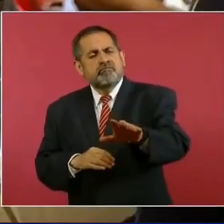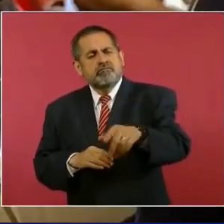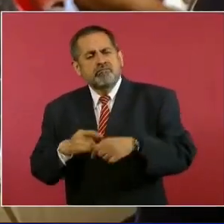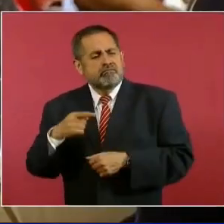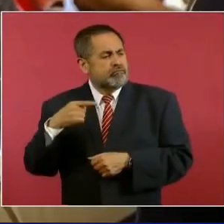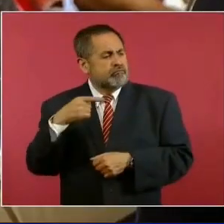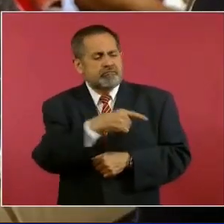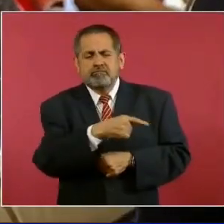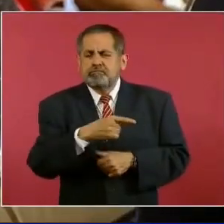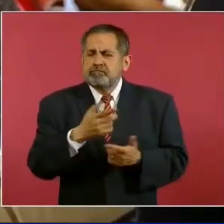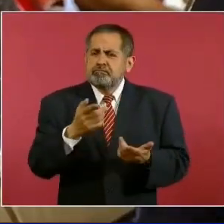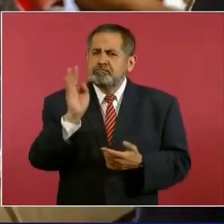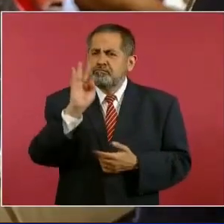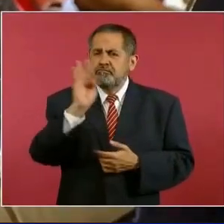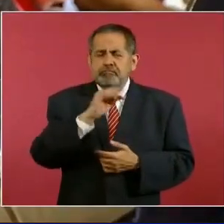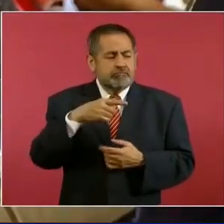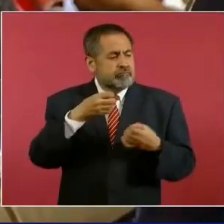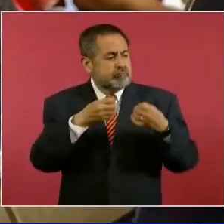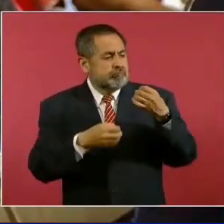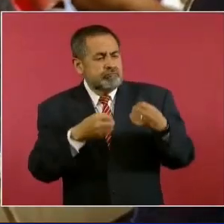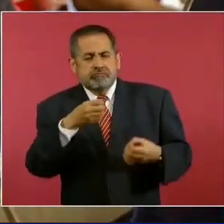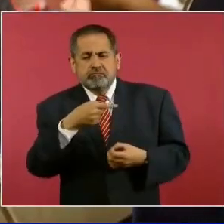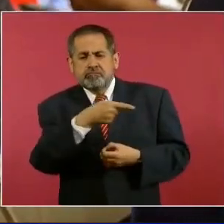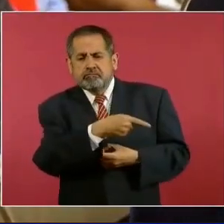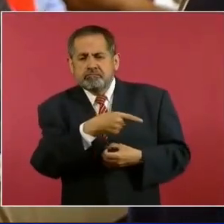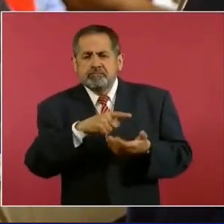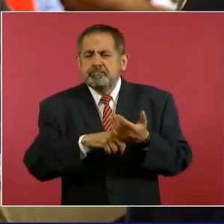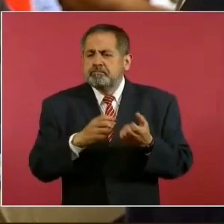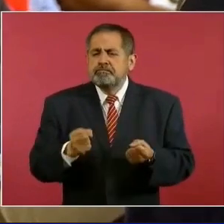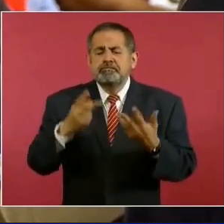el juez fulano cuántas